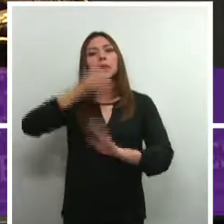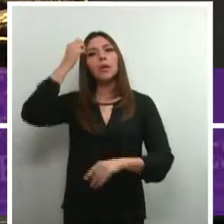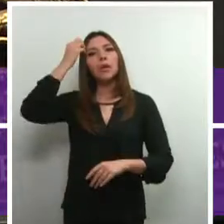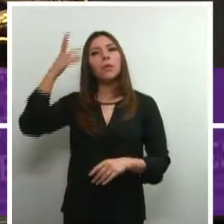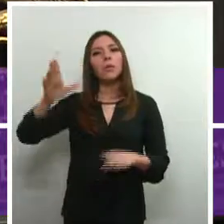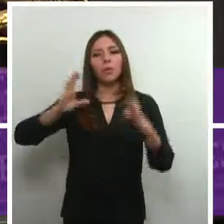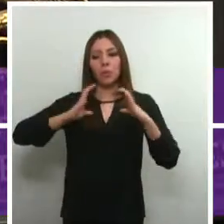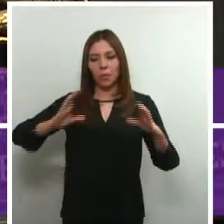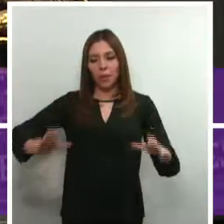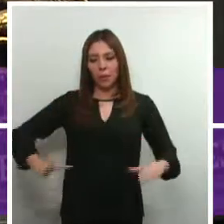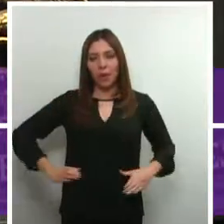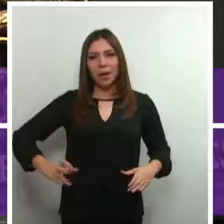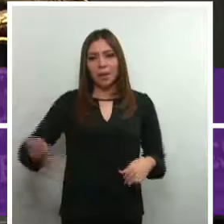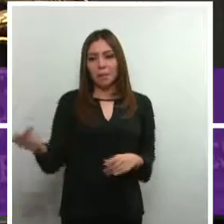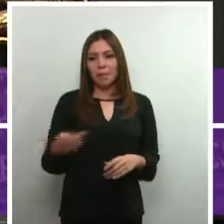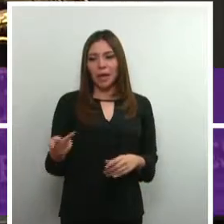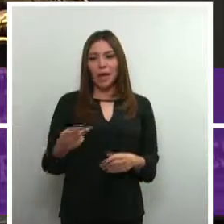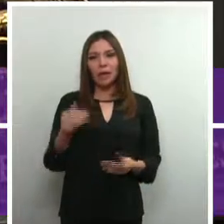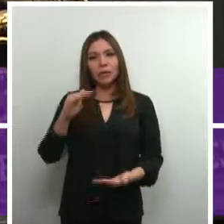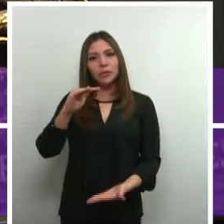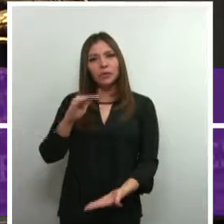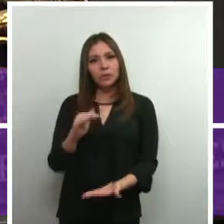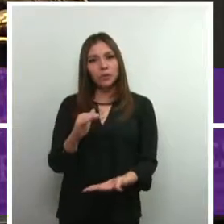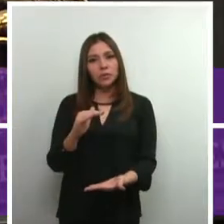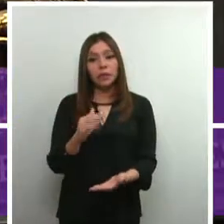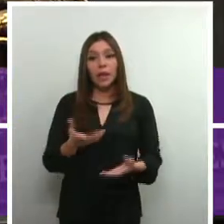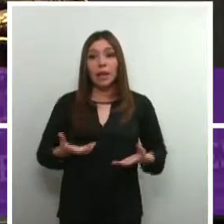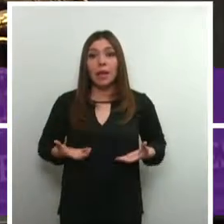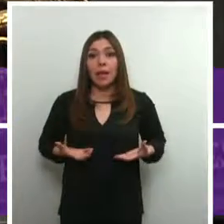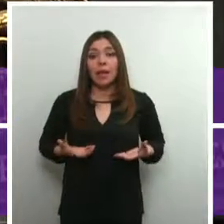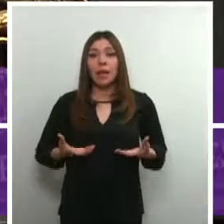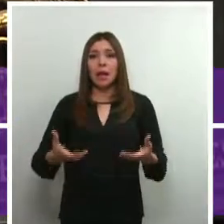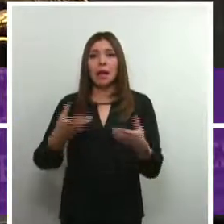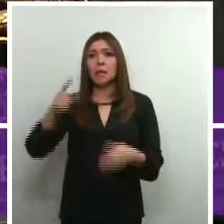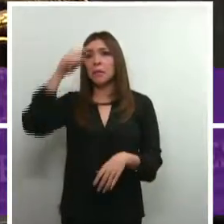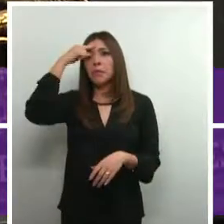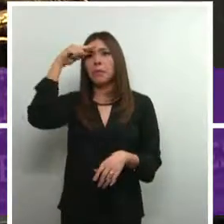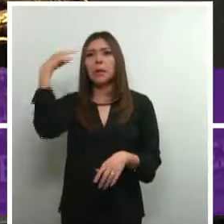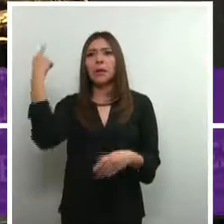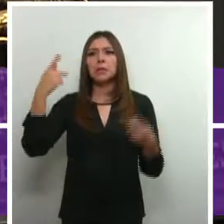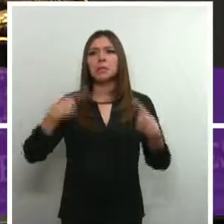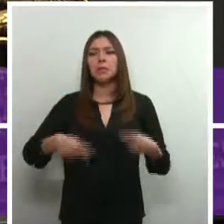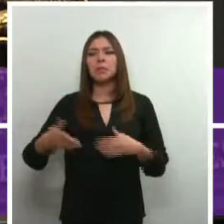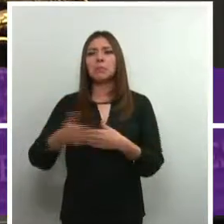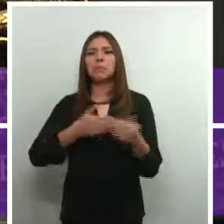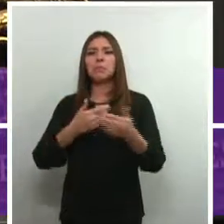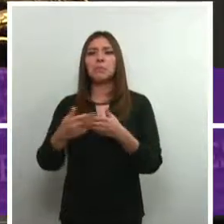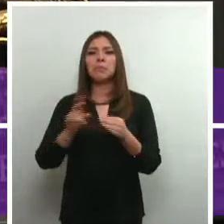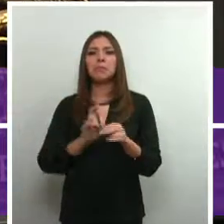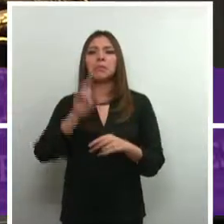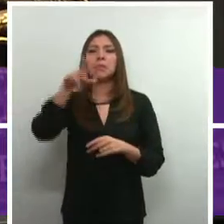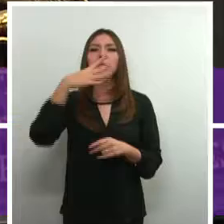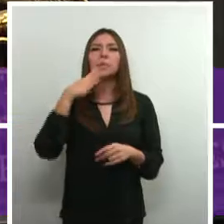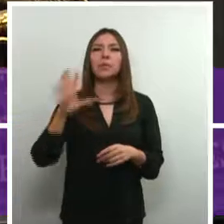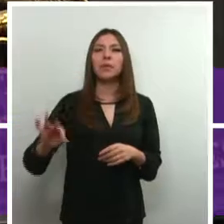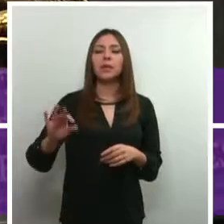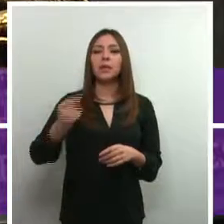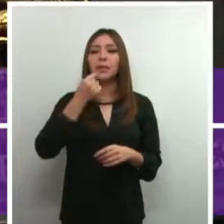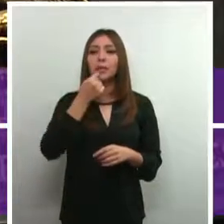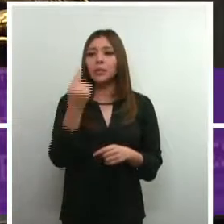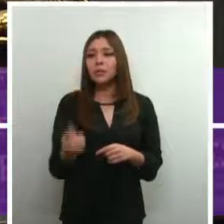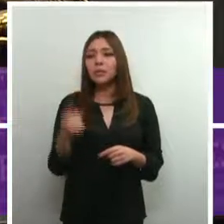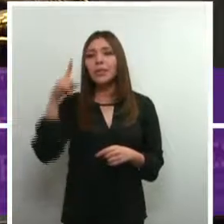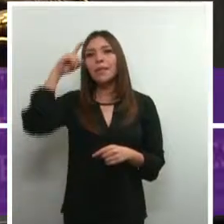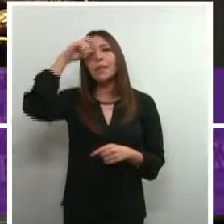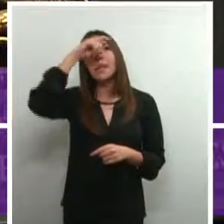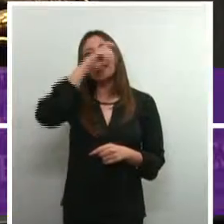sus piernas son pequeñas y que una banqueta que para cualquiera puede ser natural, para ellos es realmente un conflicto,